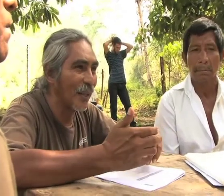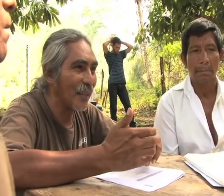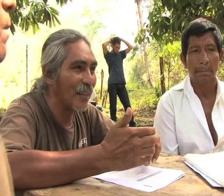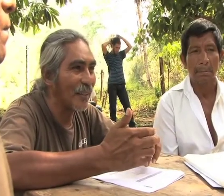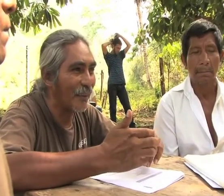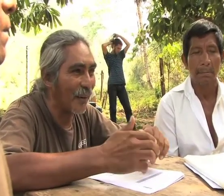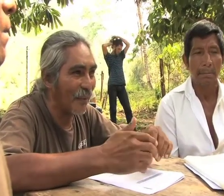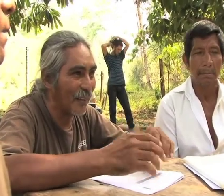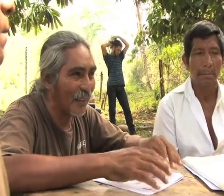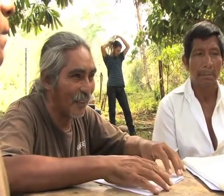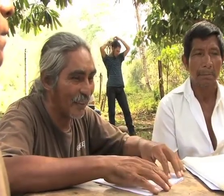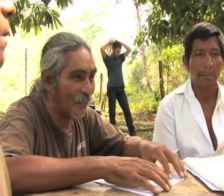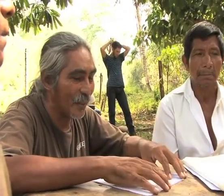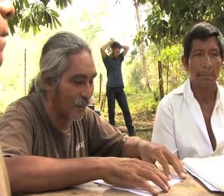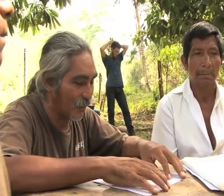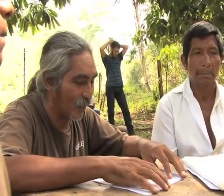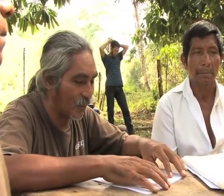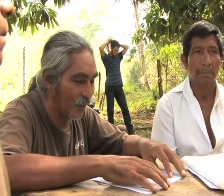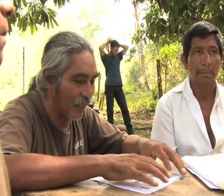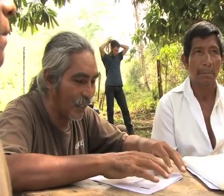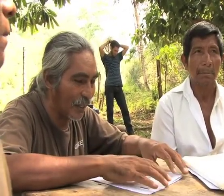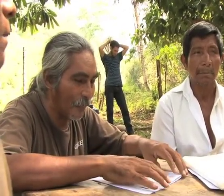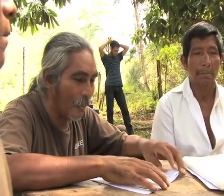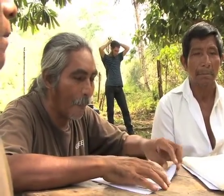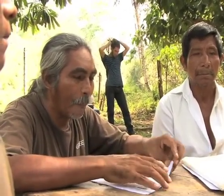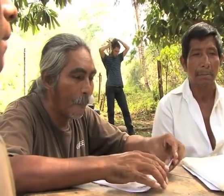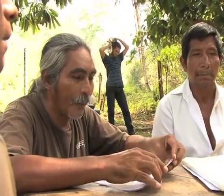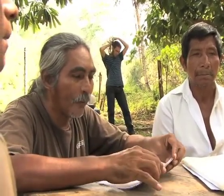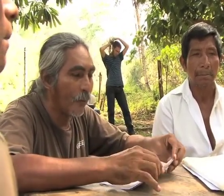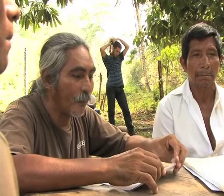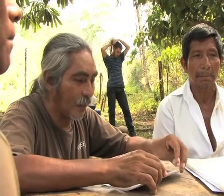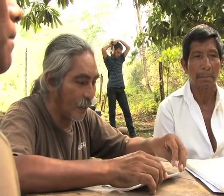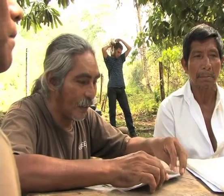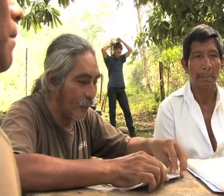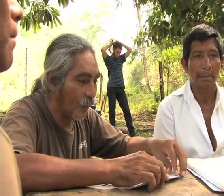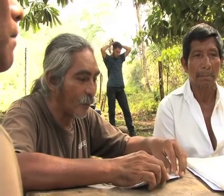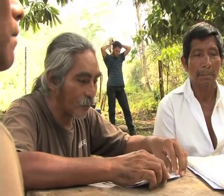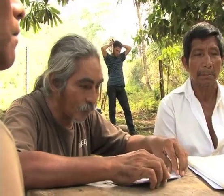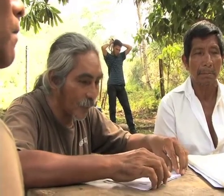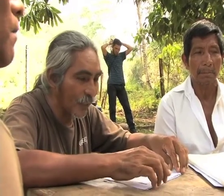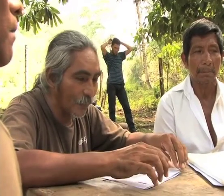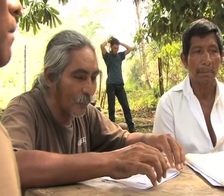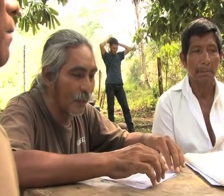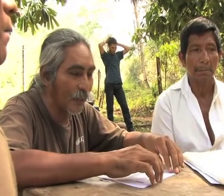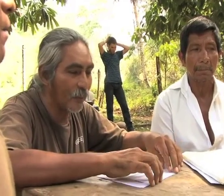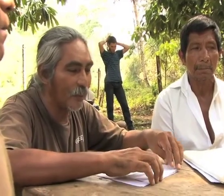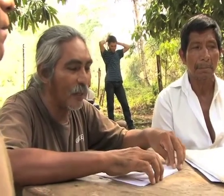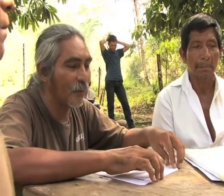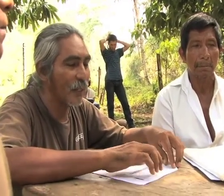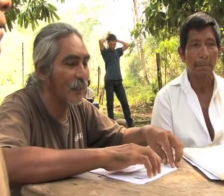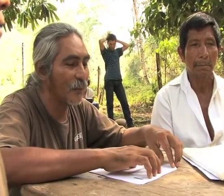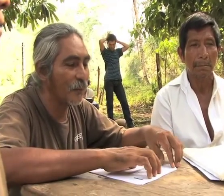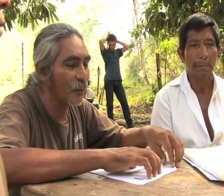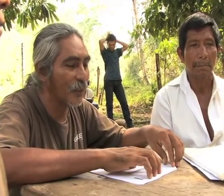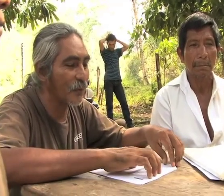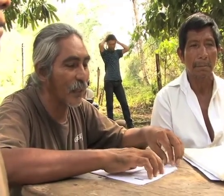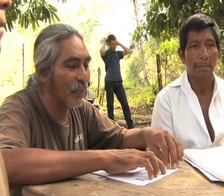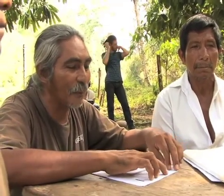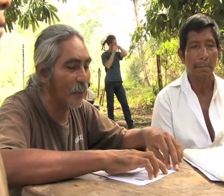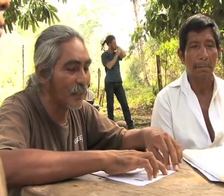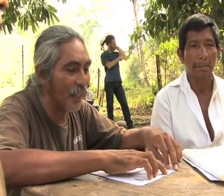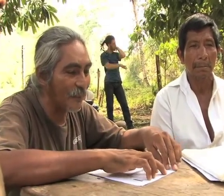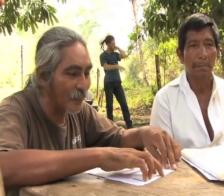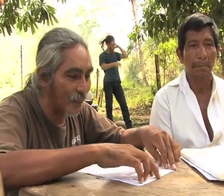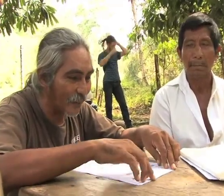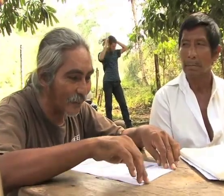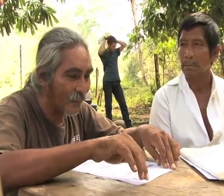presentado uno que hablaba del tema de cedulación indígena, pero cuando nosotros presentamos el proyecto, ellos hacen un proceso que se